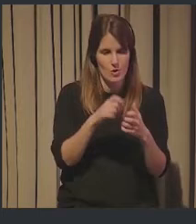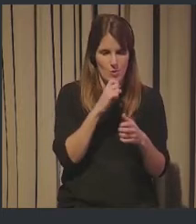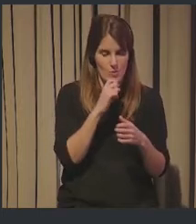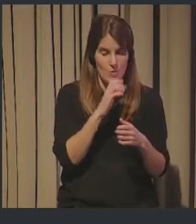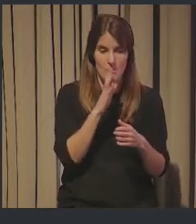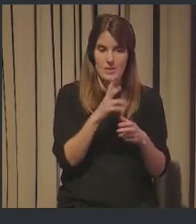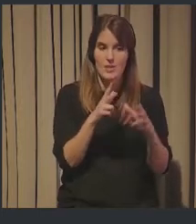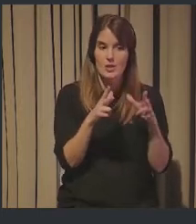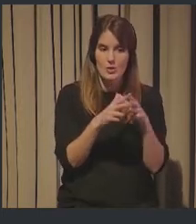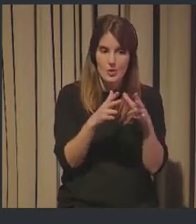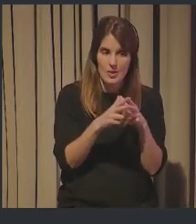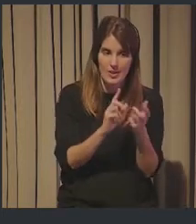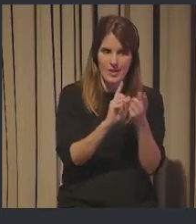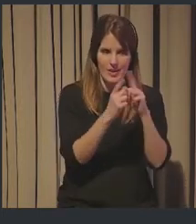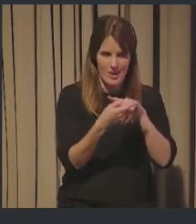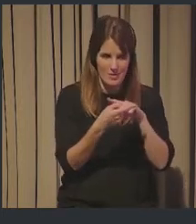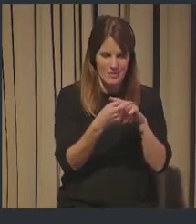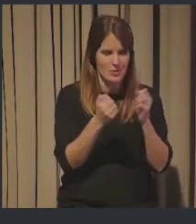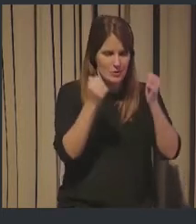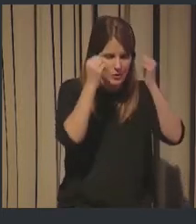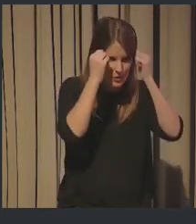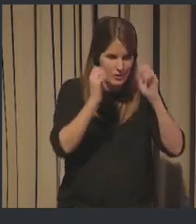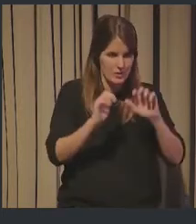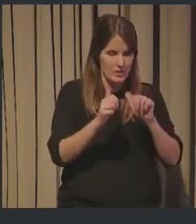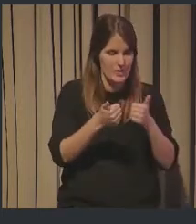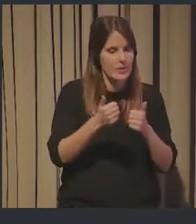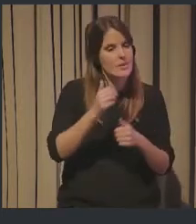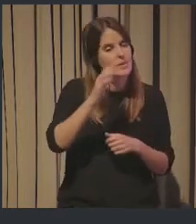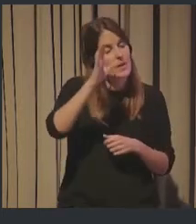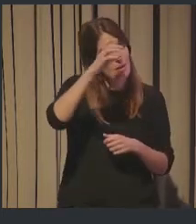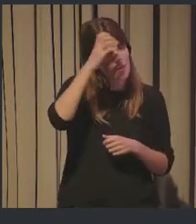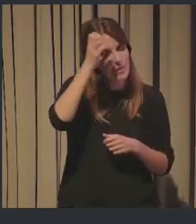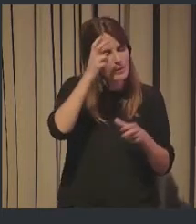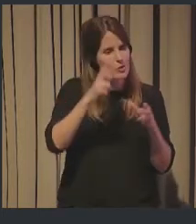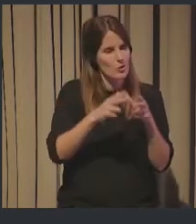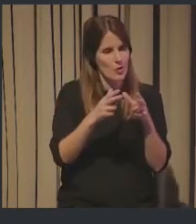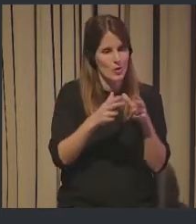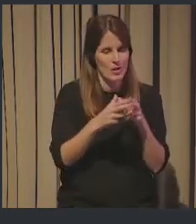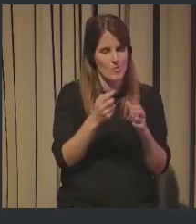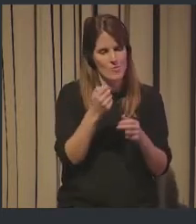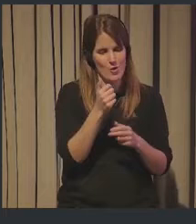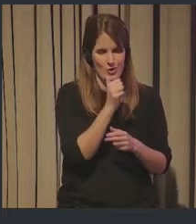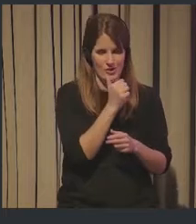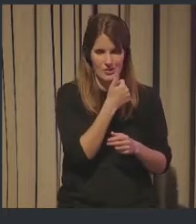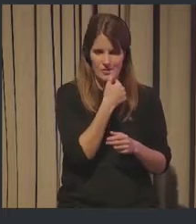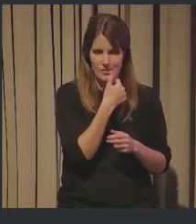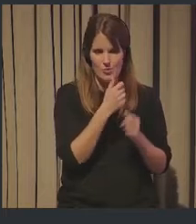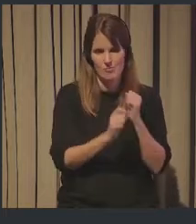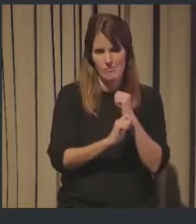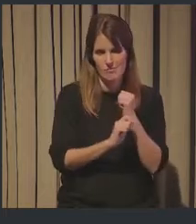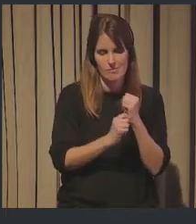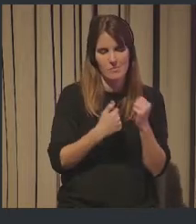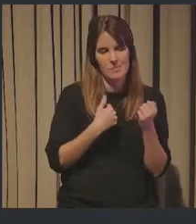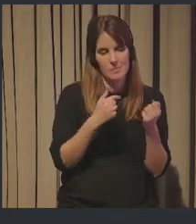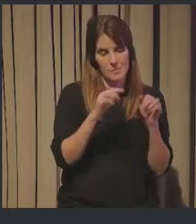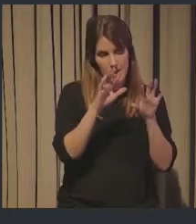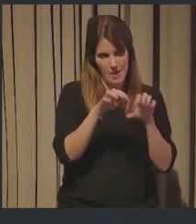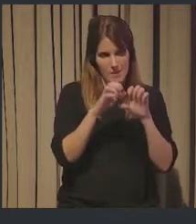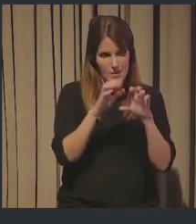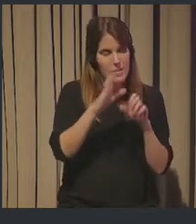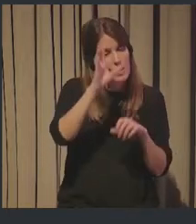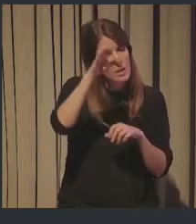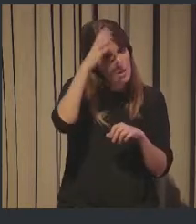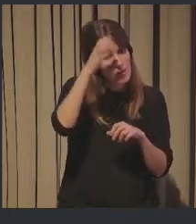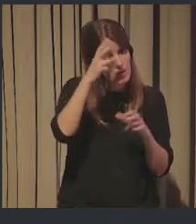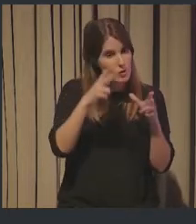social. Y hay un pequeño secreto en la sociología que aprendí, que desgraciadamente ellos no